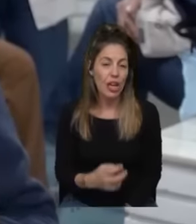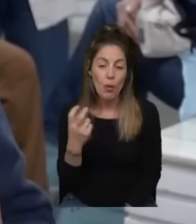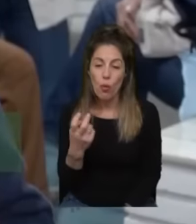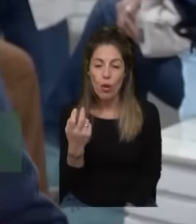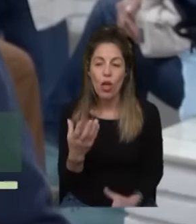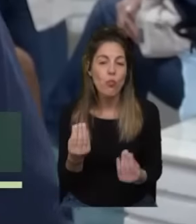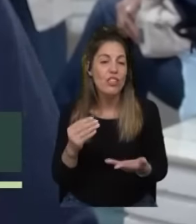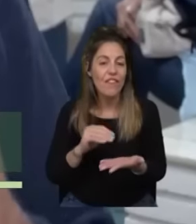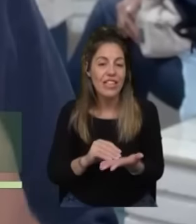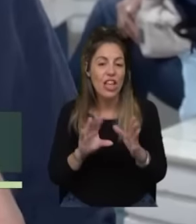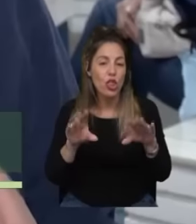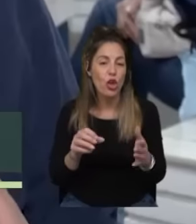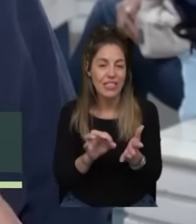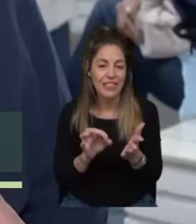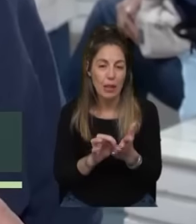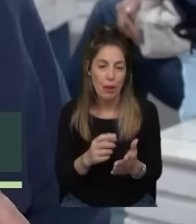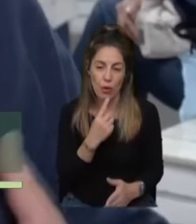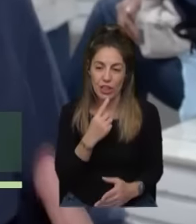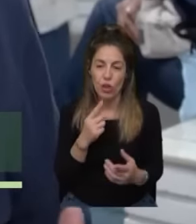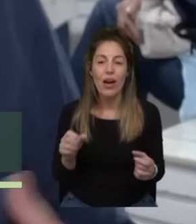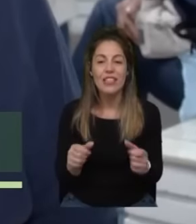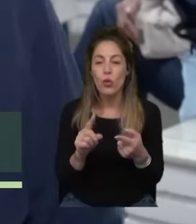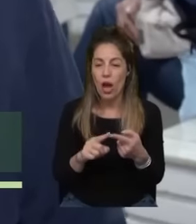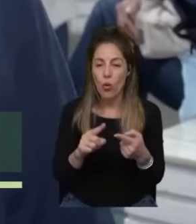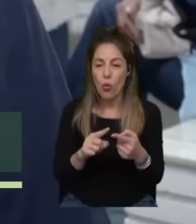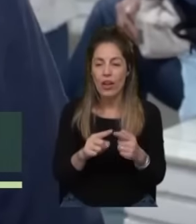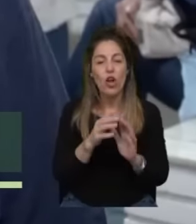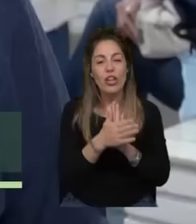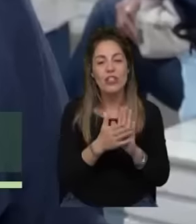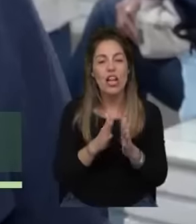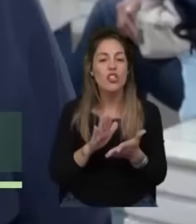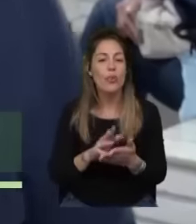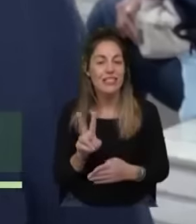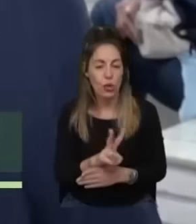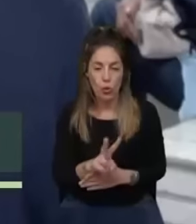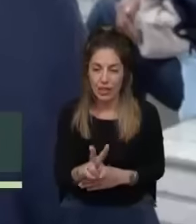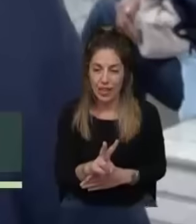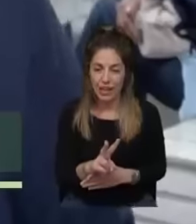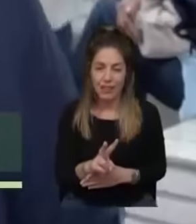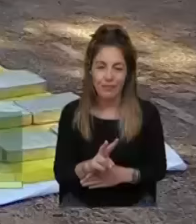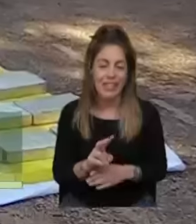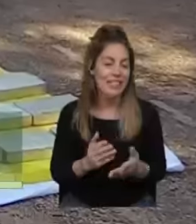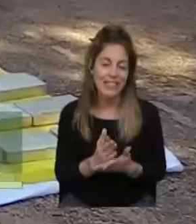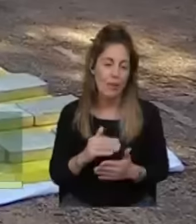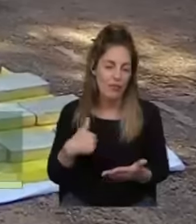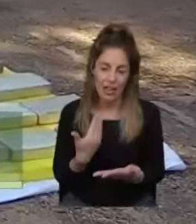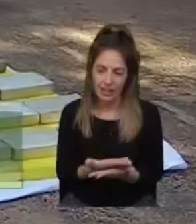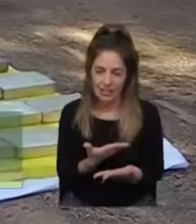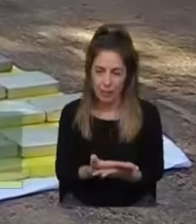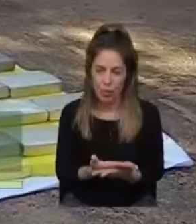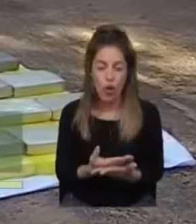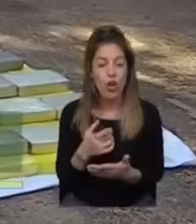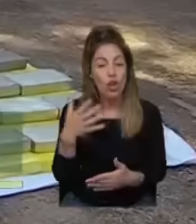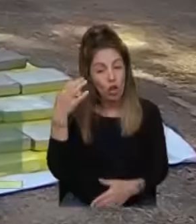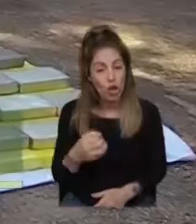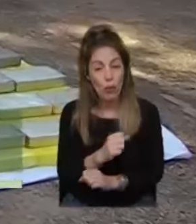muchas veces todo el sistema político hacer un acuerdo nacional sobre la seguridad y todas las veces fracasamos. Pero yo creo que